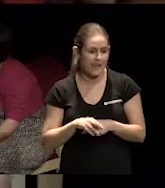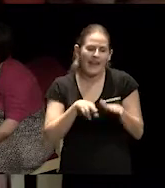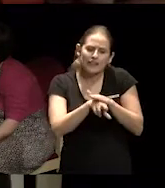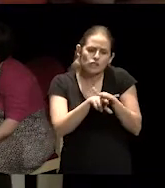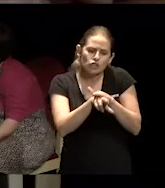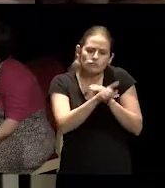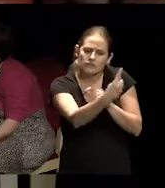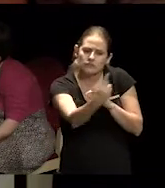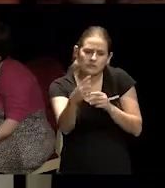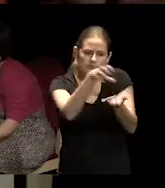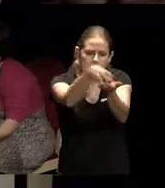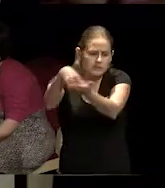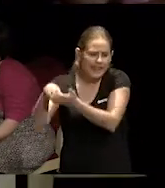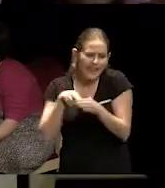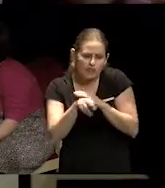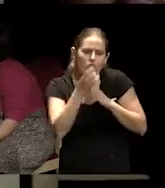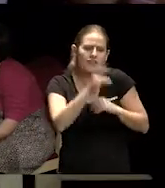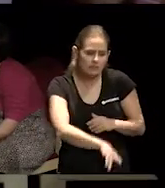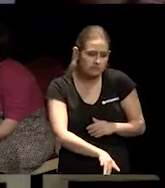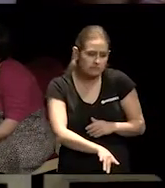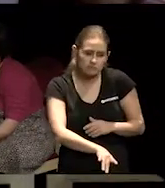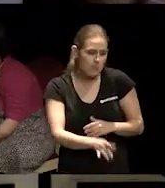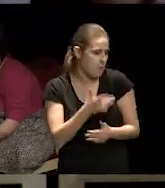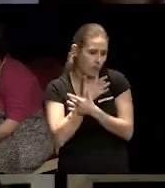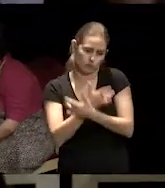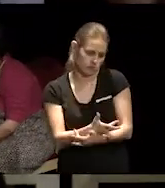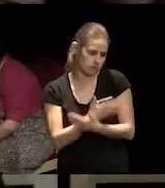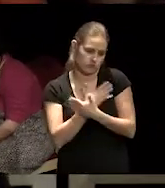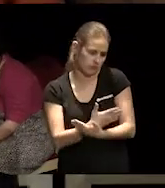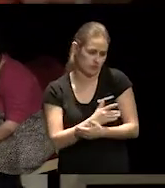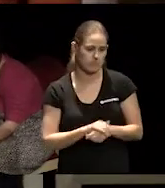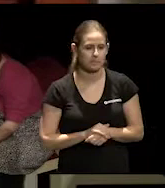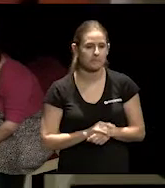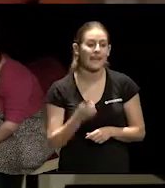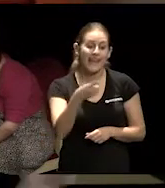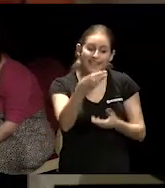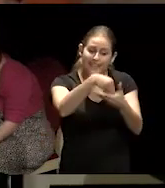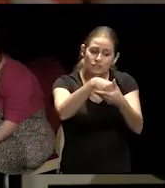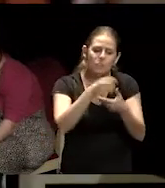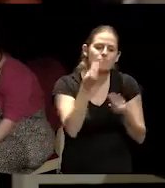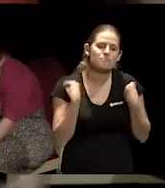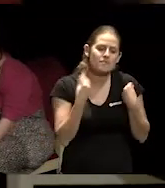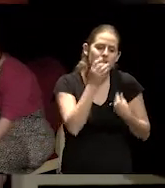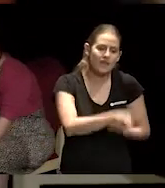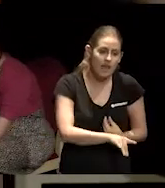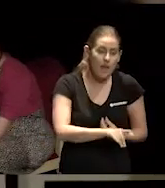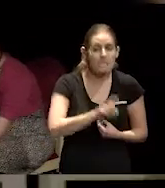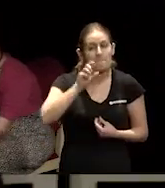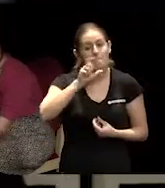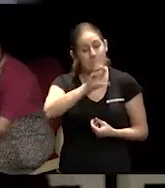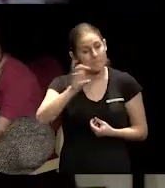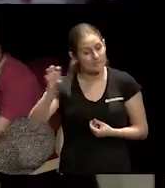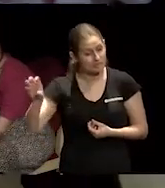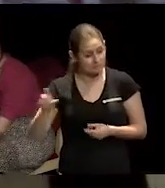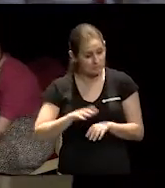voluntarios independientes, y en los que ahora mismo viven familias no solo sirias, sino afganas, iraquíes, iraní, gente de